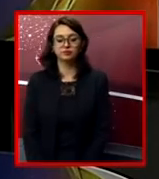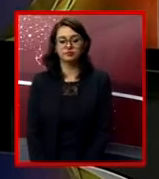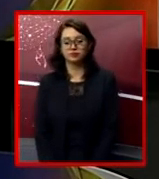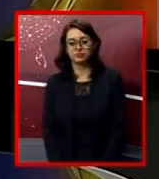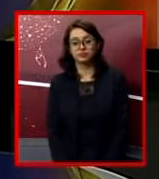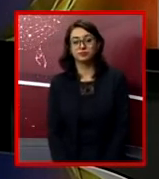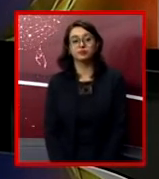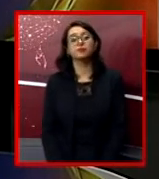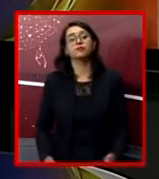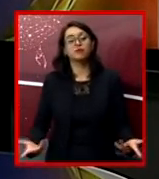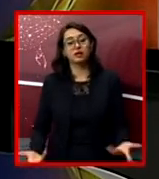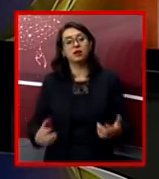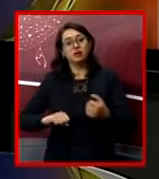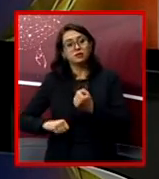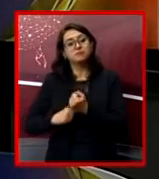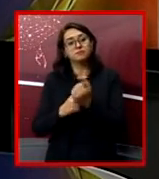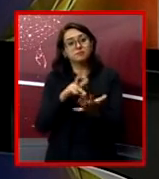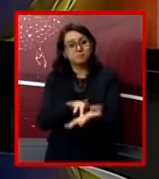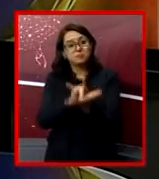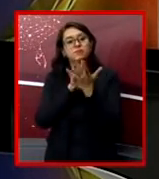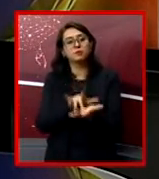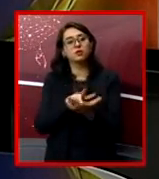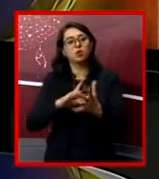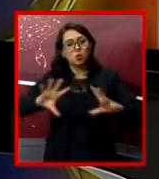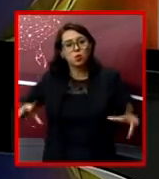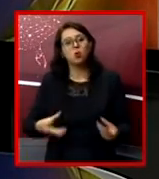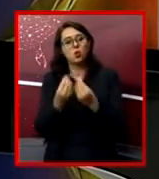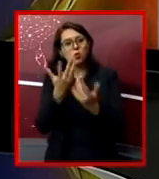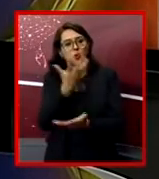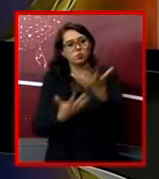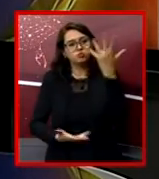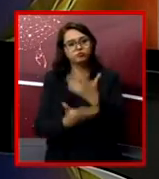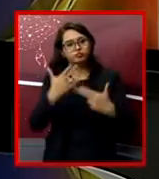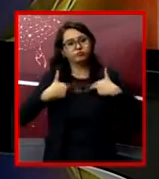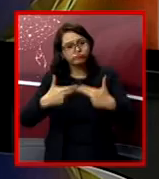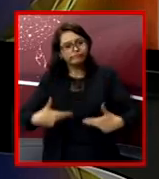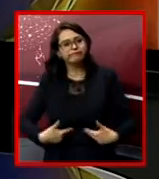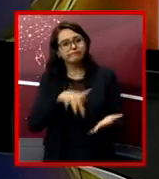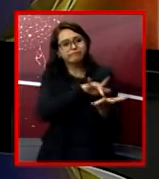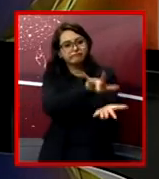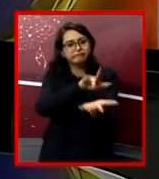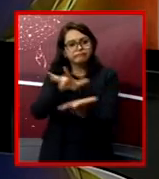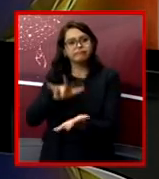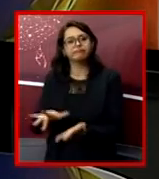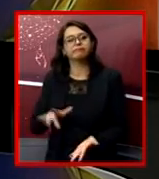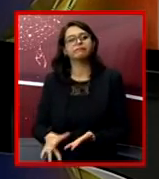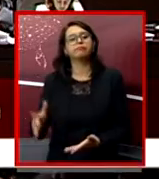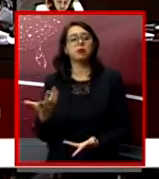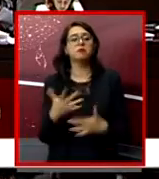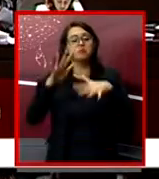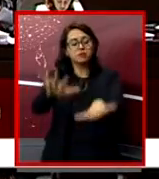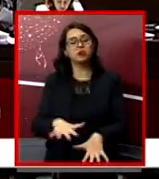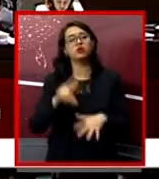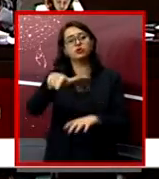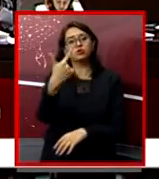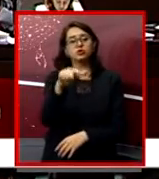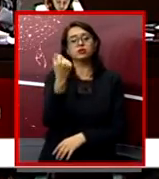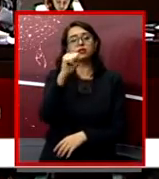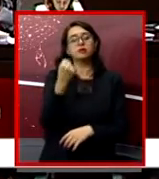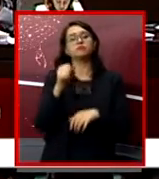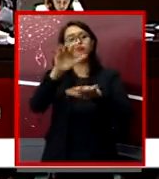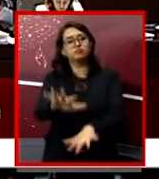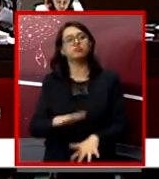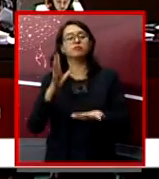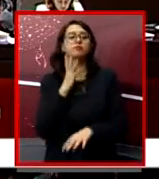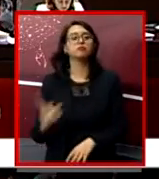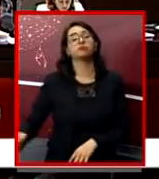Un acto de solidaridad con el propósito de sumarse a los esfuerzos de apoyo humanitario, en la sesión del 12 de septiembre el Pleno de la Cámara de Diputados avaló